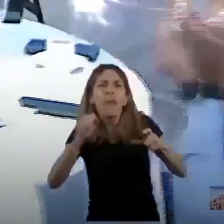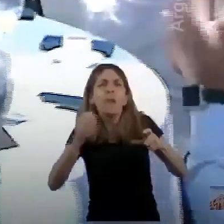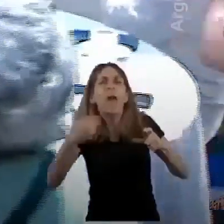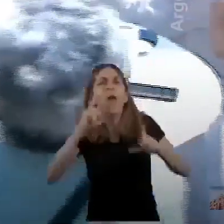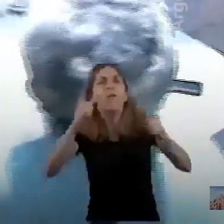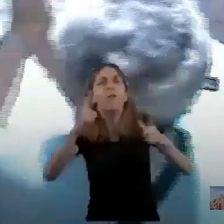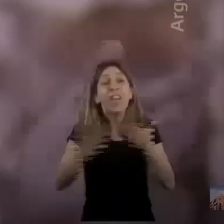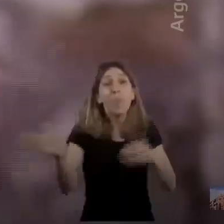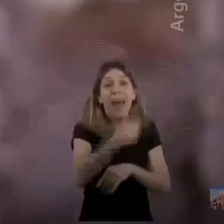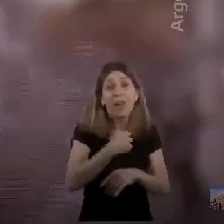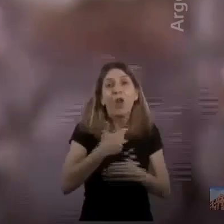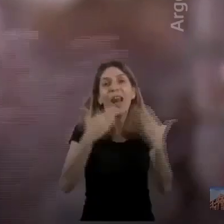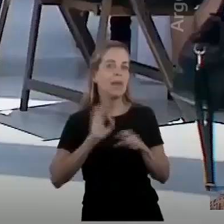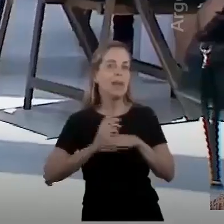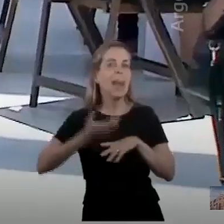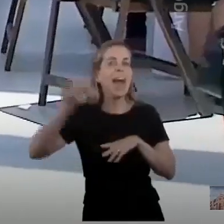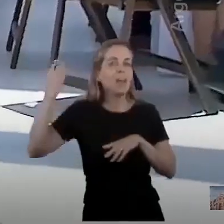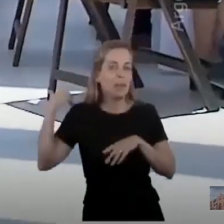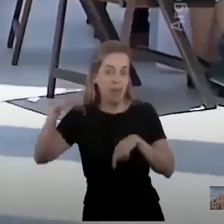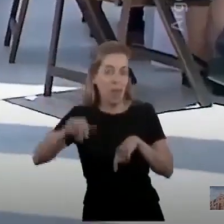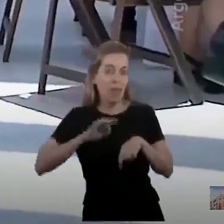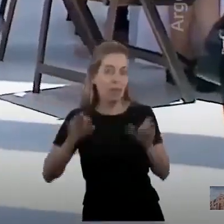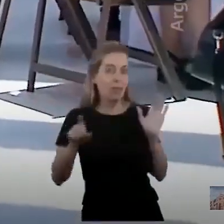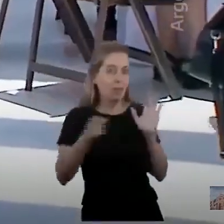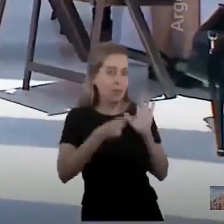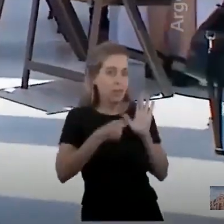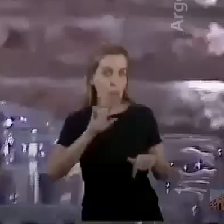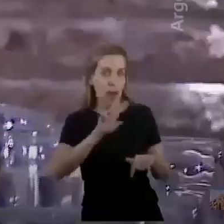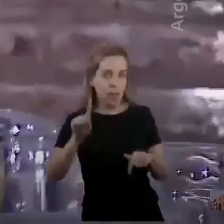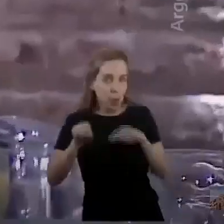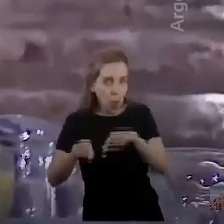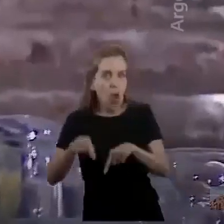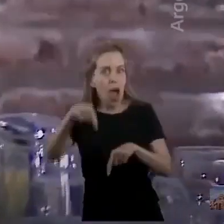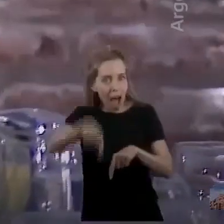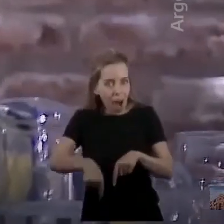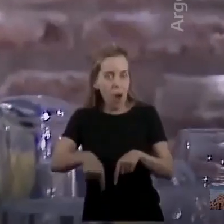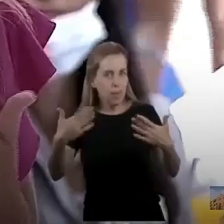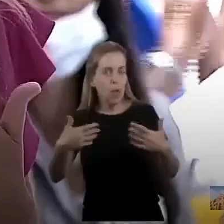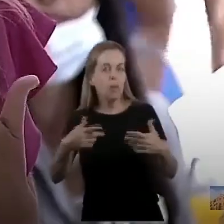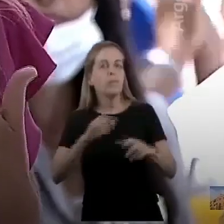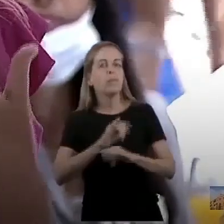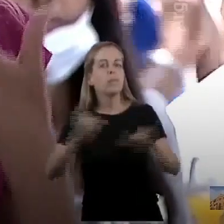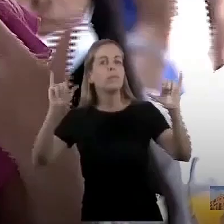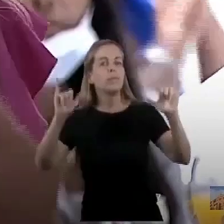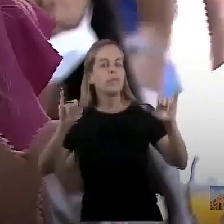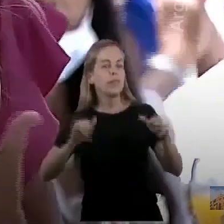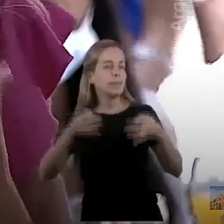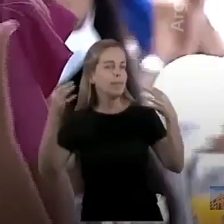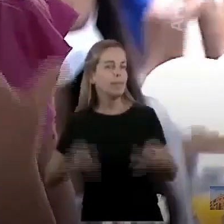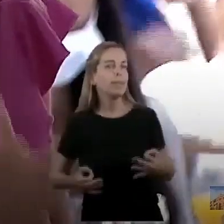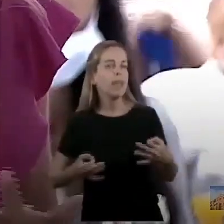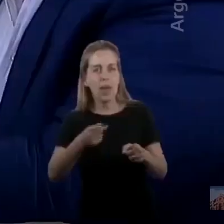Navidad y un buen fin de año. Y ahora, este diciembre, podemos decir con